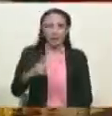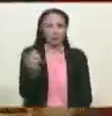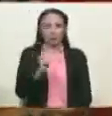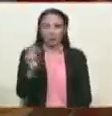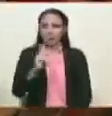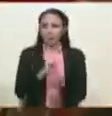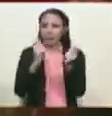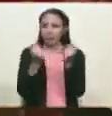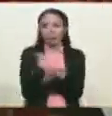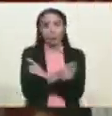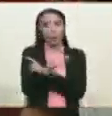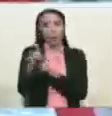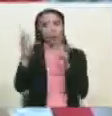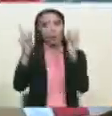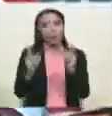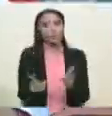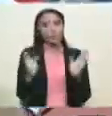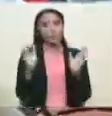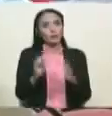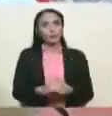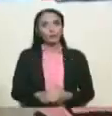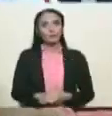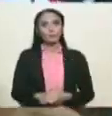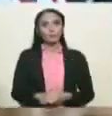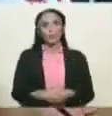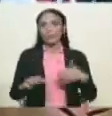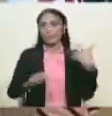Ustedes eligen.